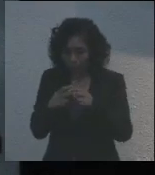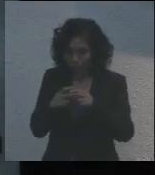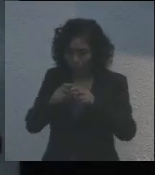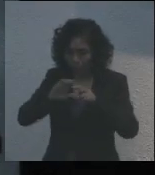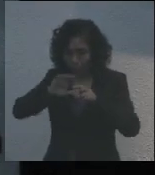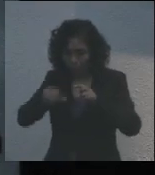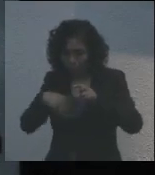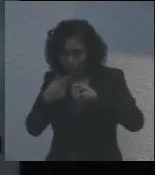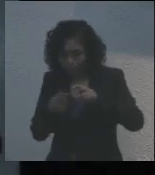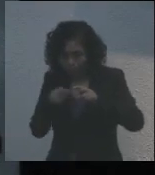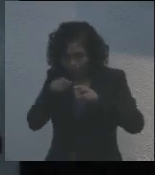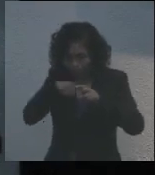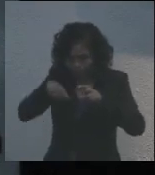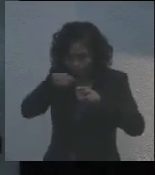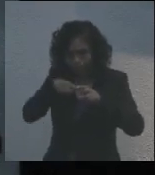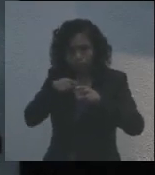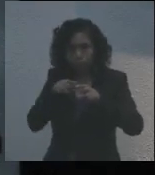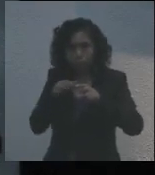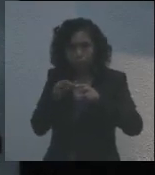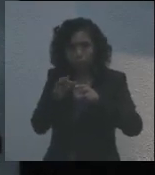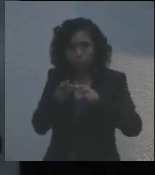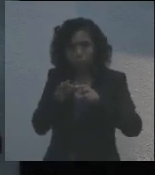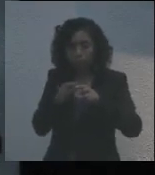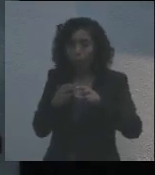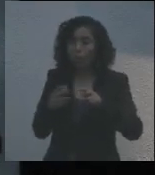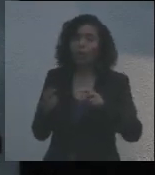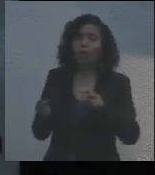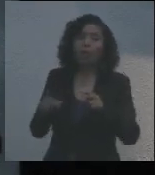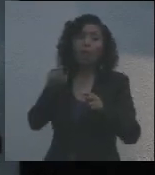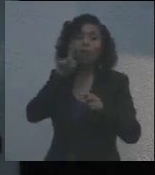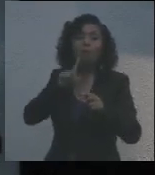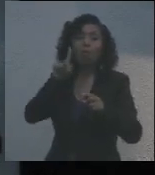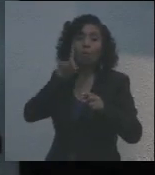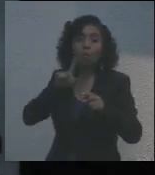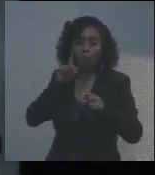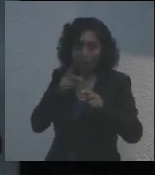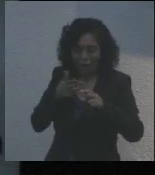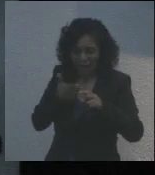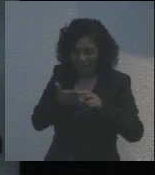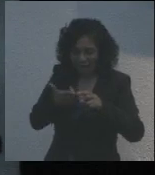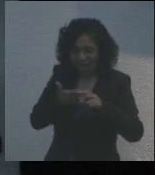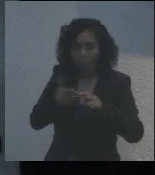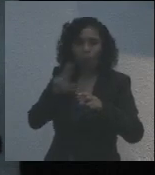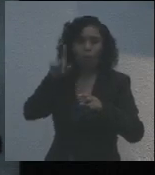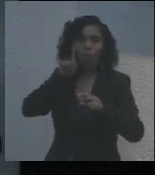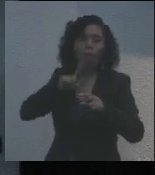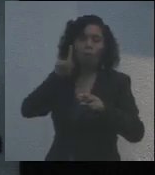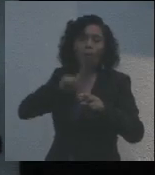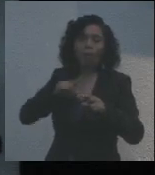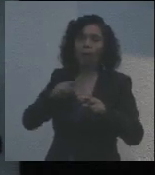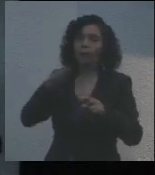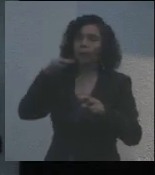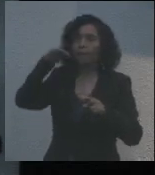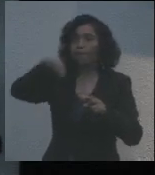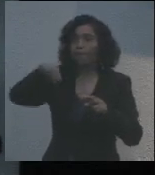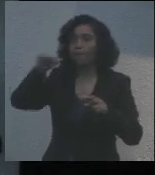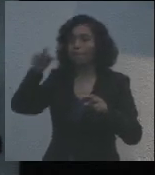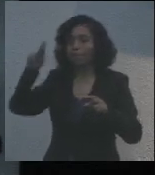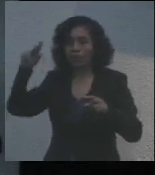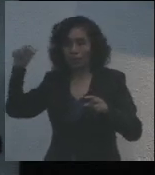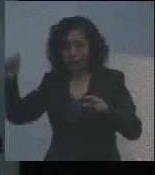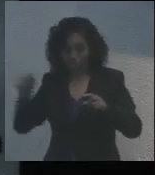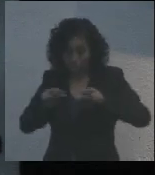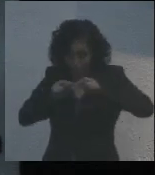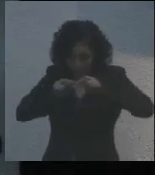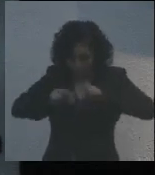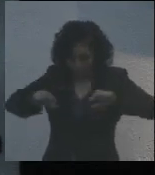y al centro la fige del rostro de María petrona wicap y al borde superior las palabras medalla al